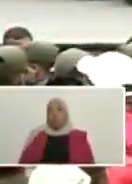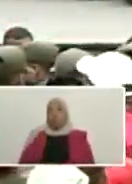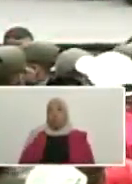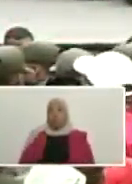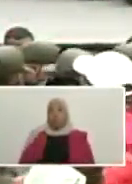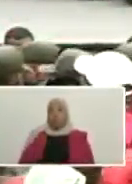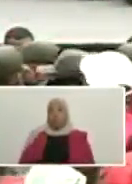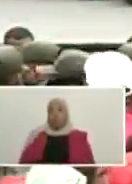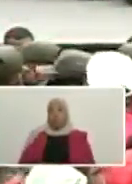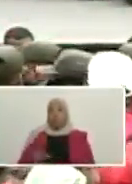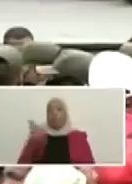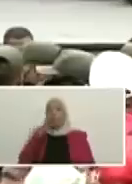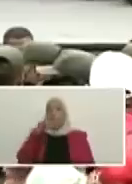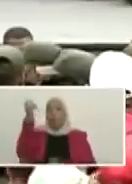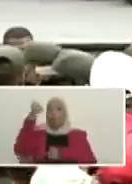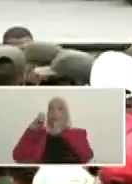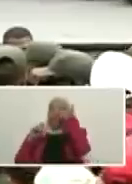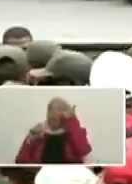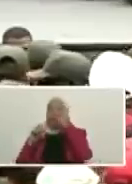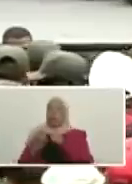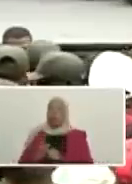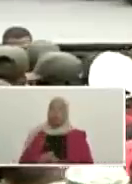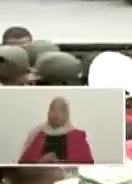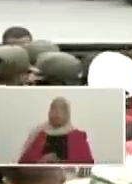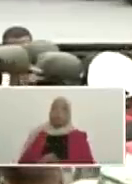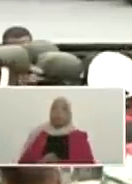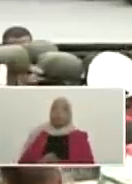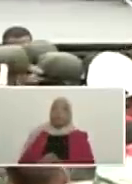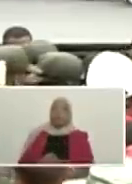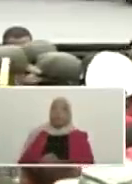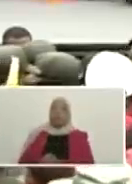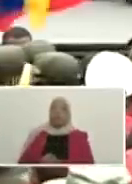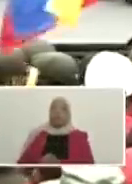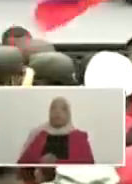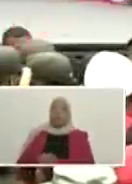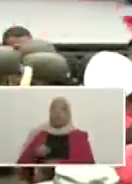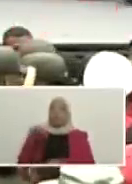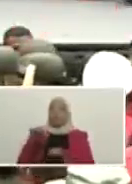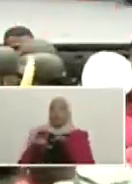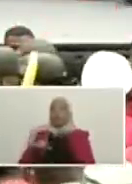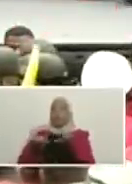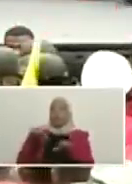Sin la presencia de Chávez, Maduro no pasa de este siglo.